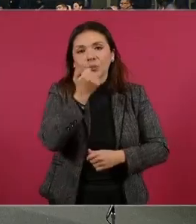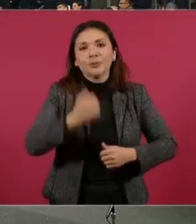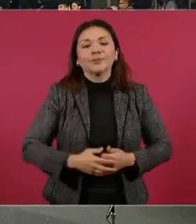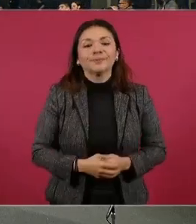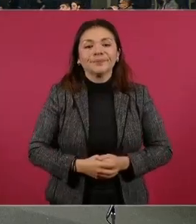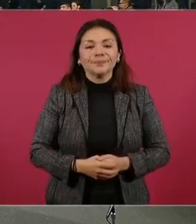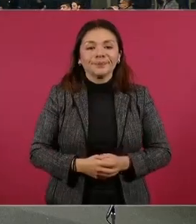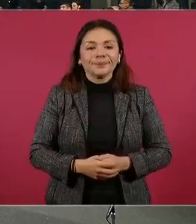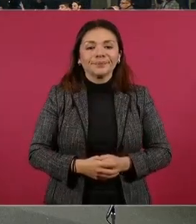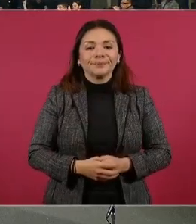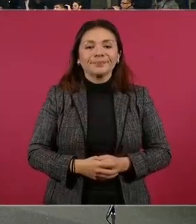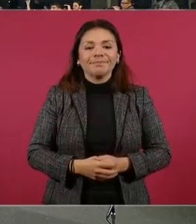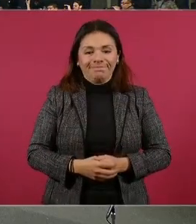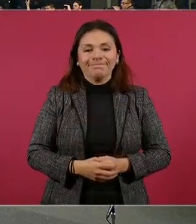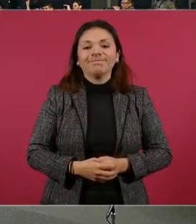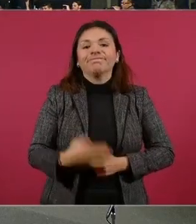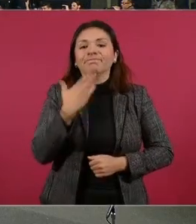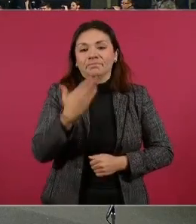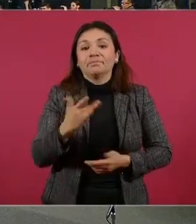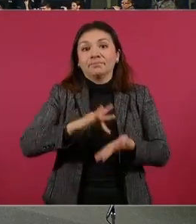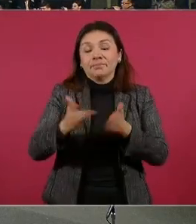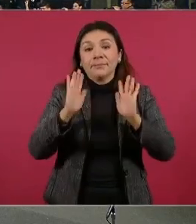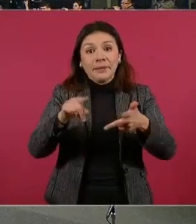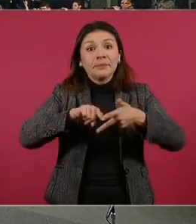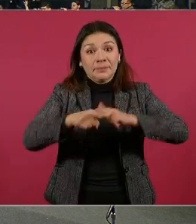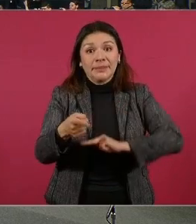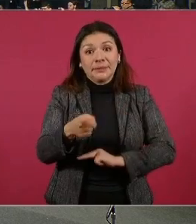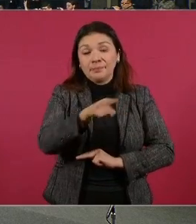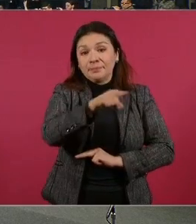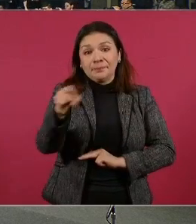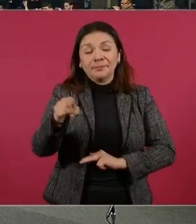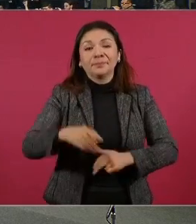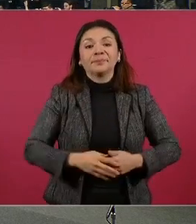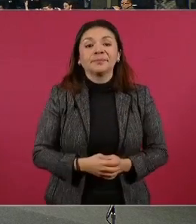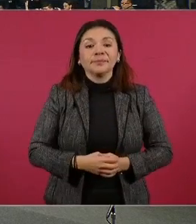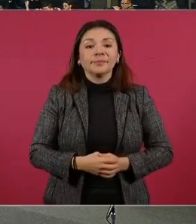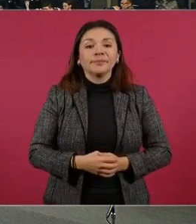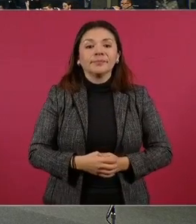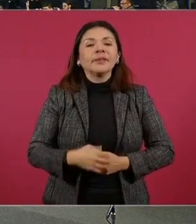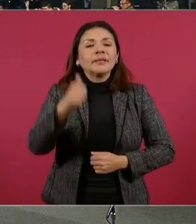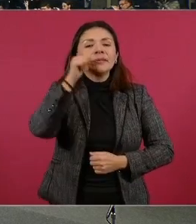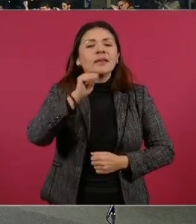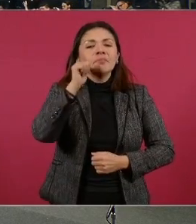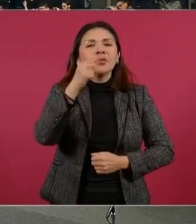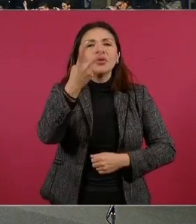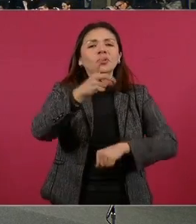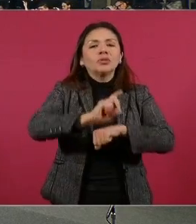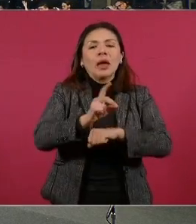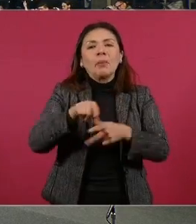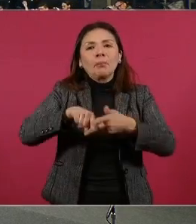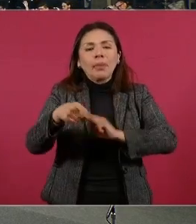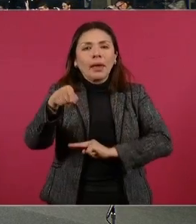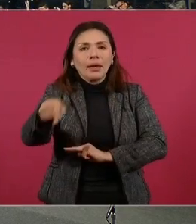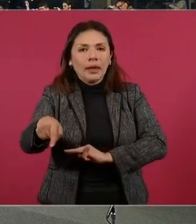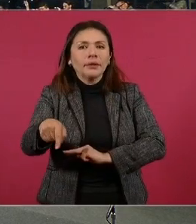Gracias muy bien Vamos empezamos acá es que hemos dos